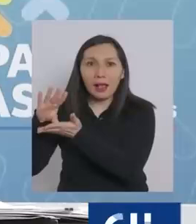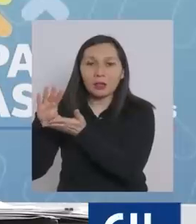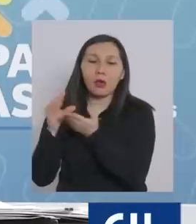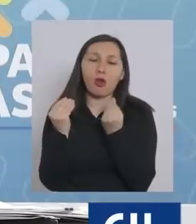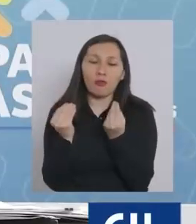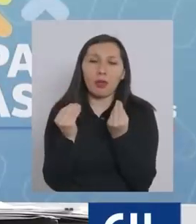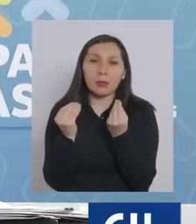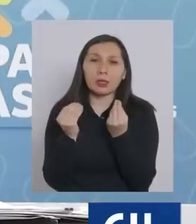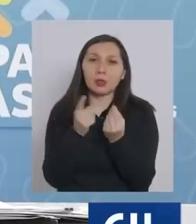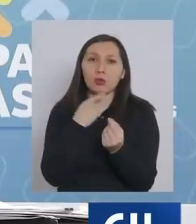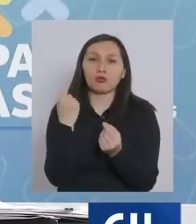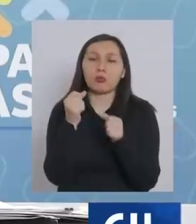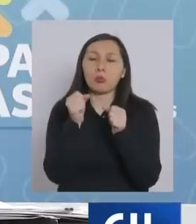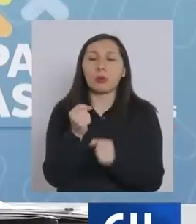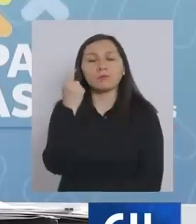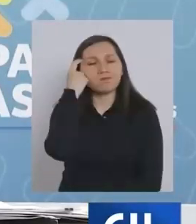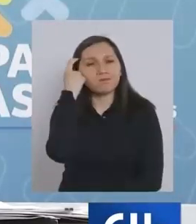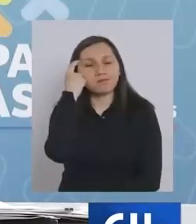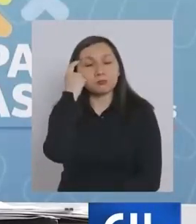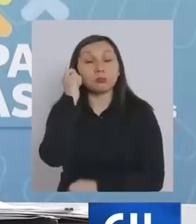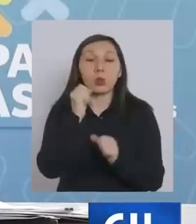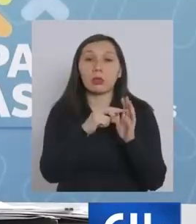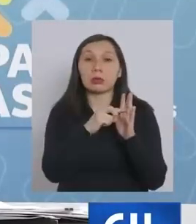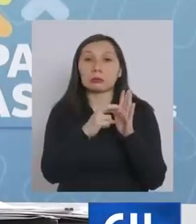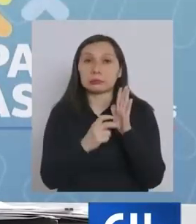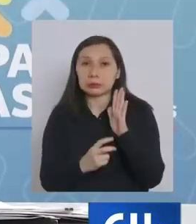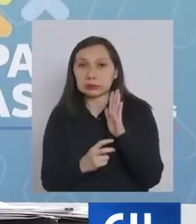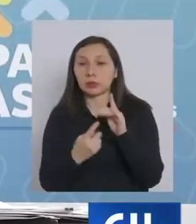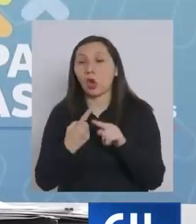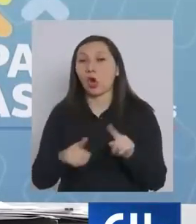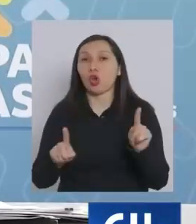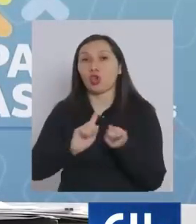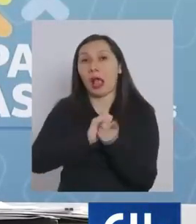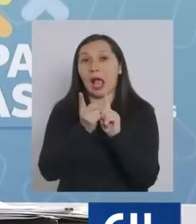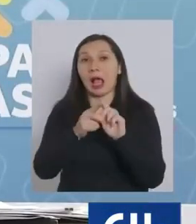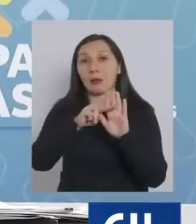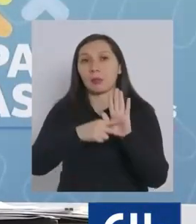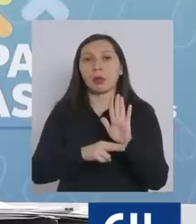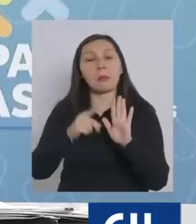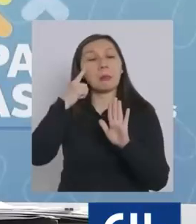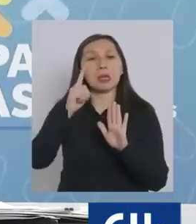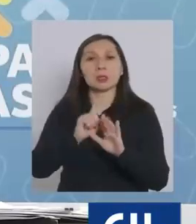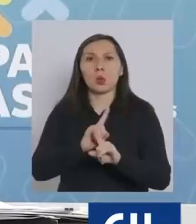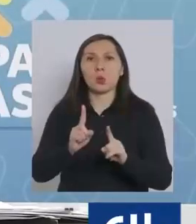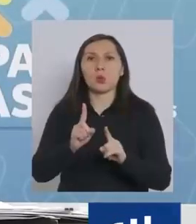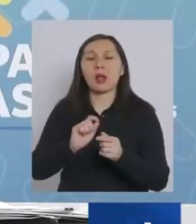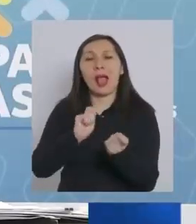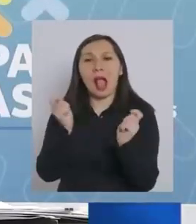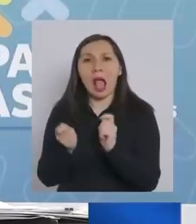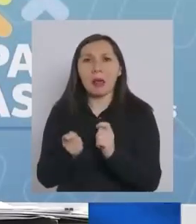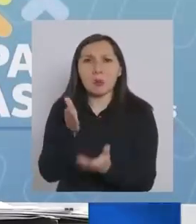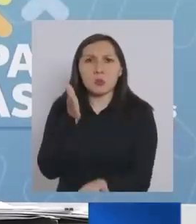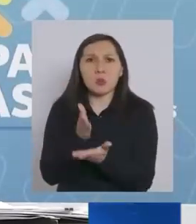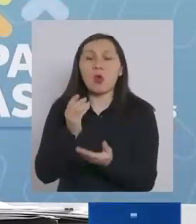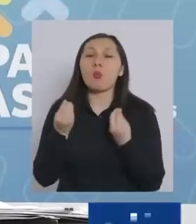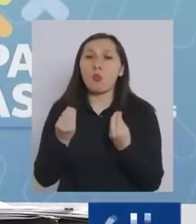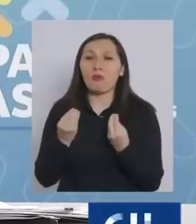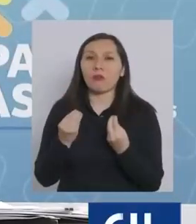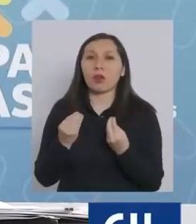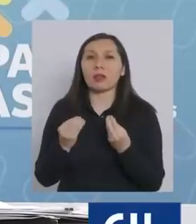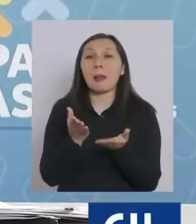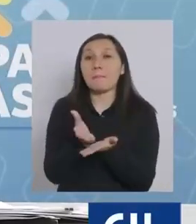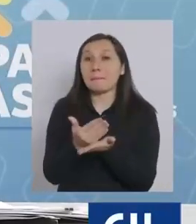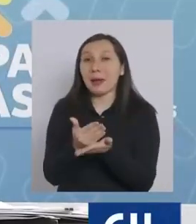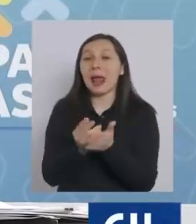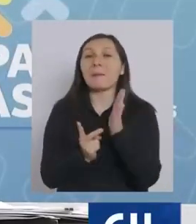podremos pensar en retroceder y tomar otras medidas. Nunca estamos cerrados a los cambios, y por eso fue muy genial ponerle este